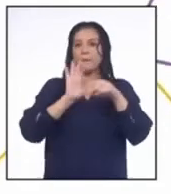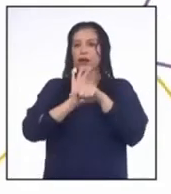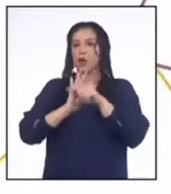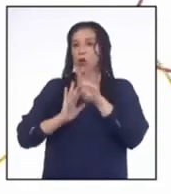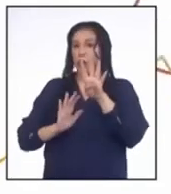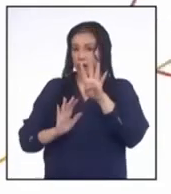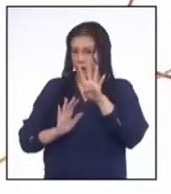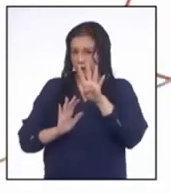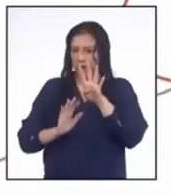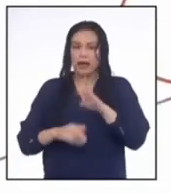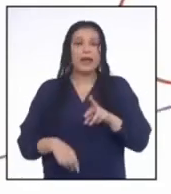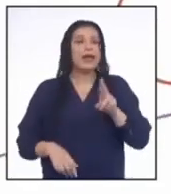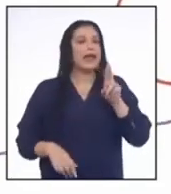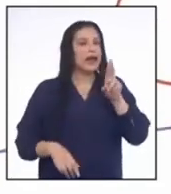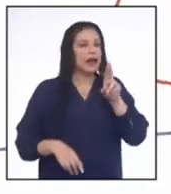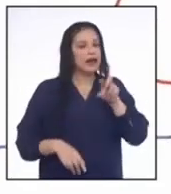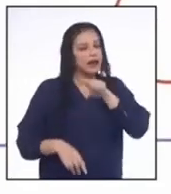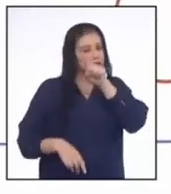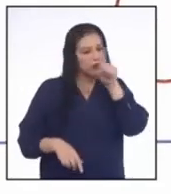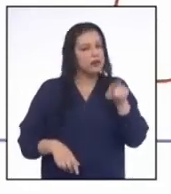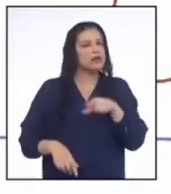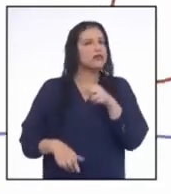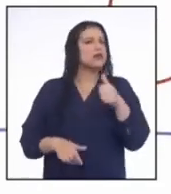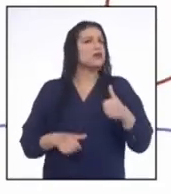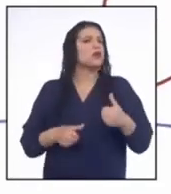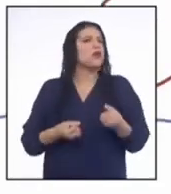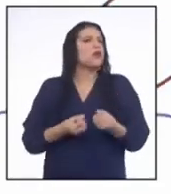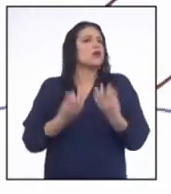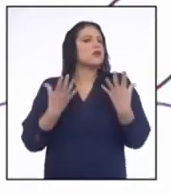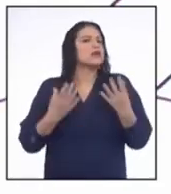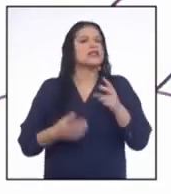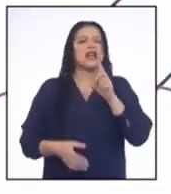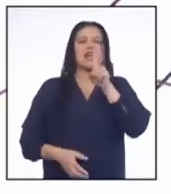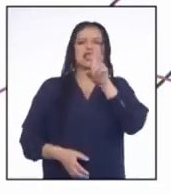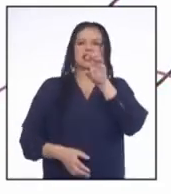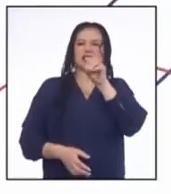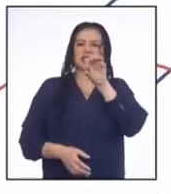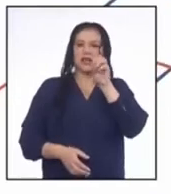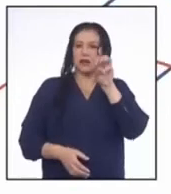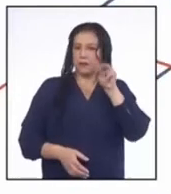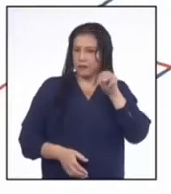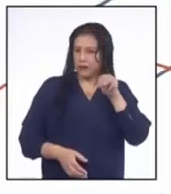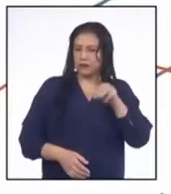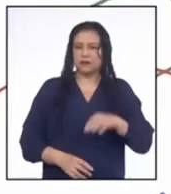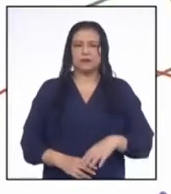40. El radio de dicha circunferencia es 100 metros.